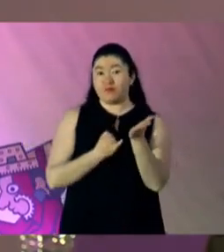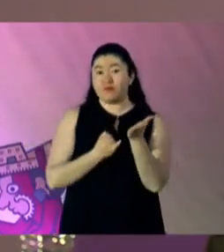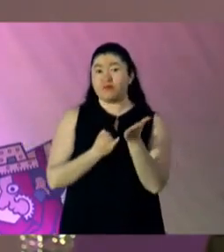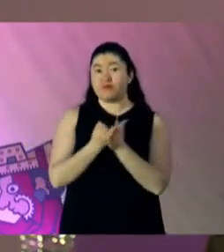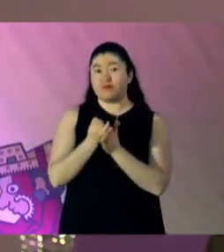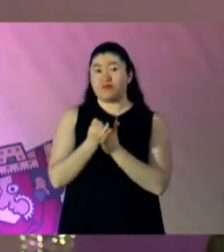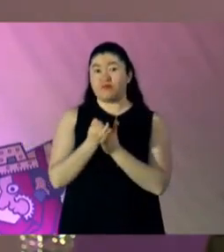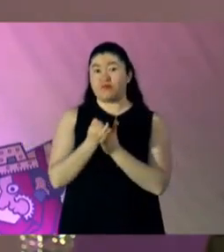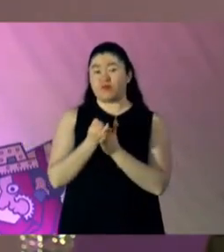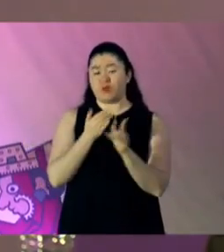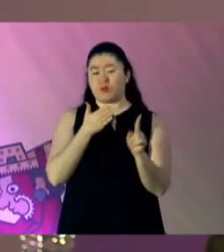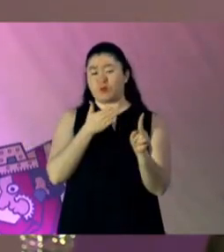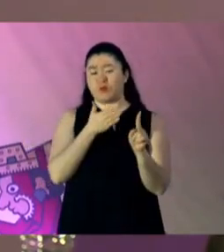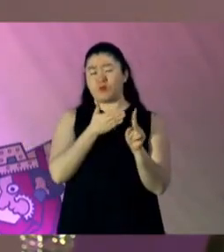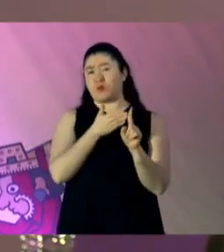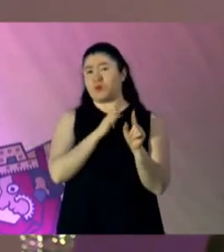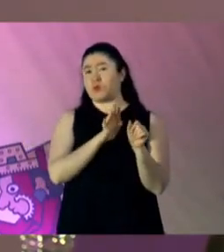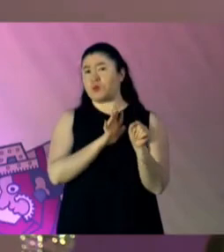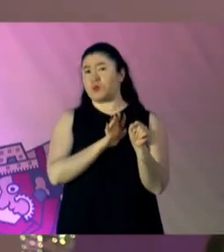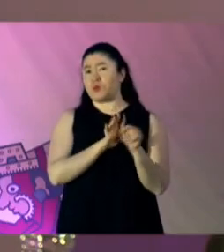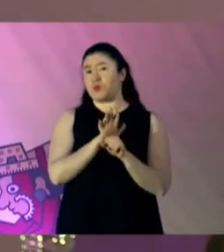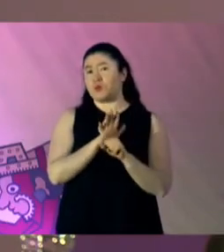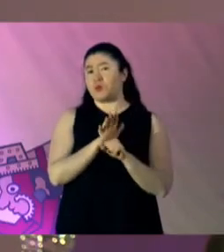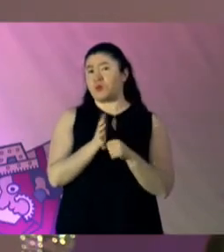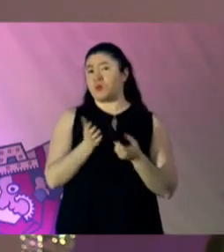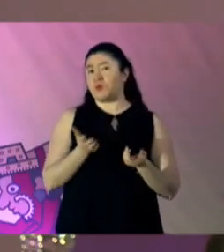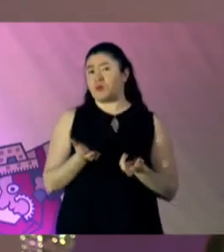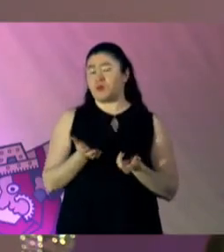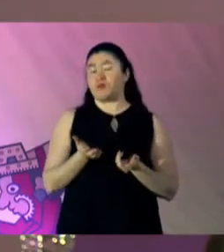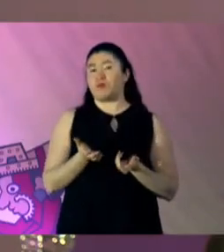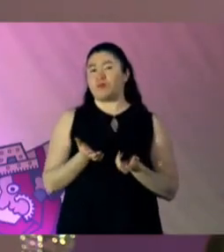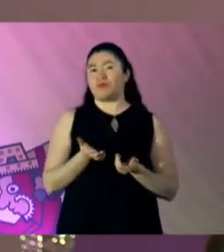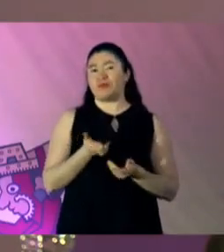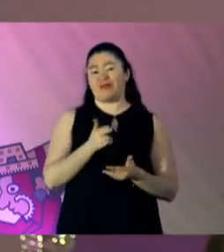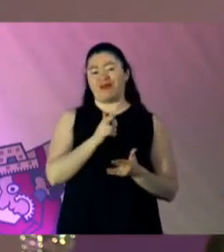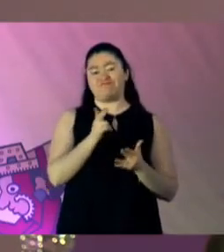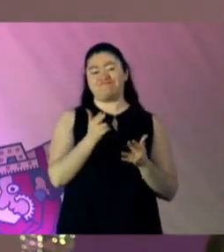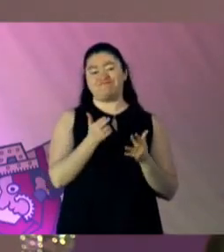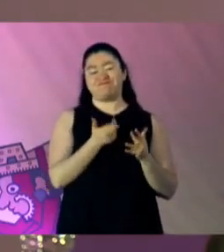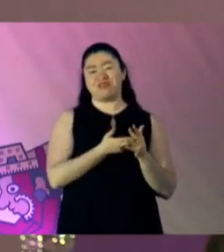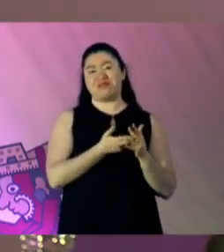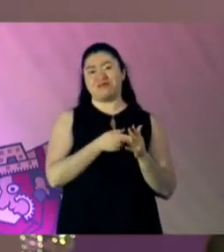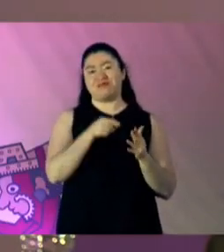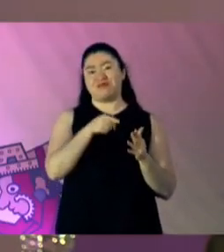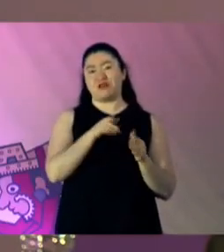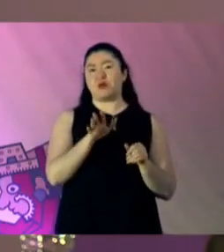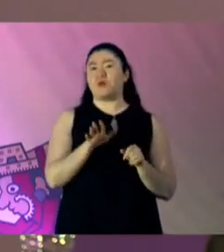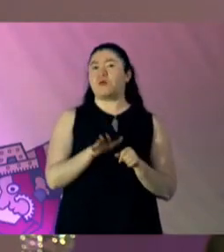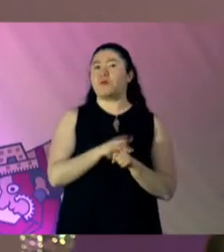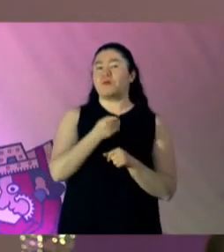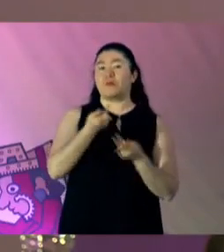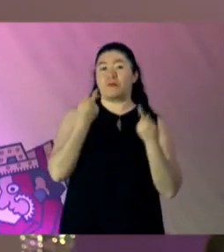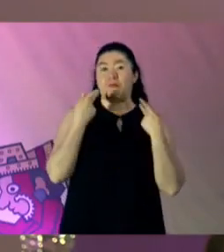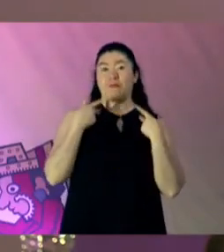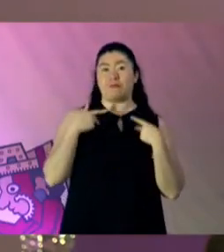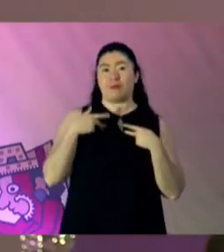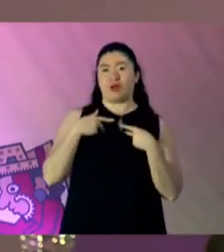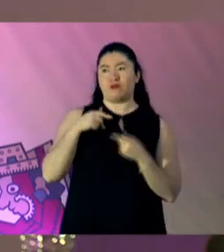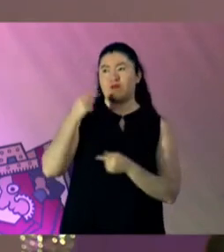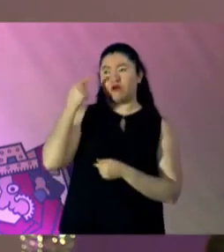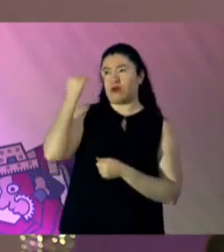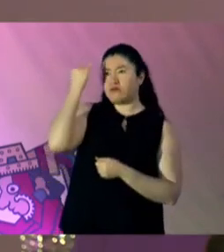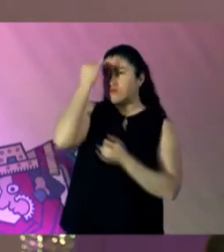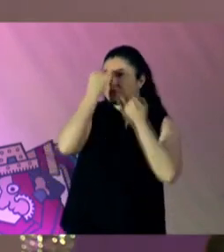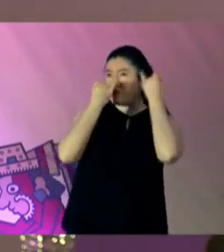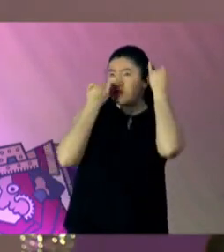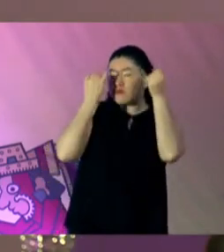enfocarnos en el asesinato de zapata por esta creencia popular tan arraigada de que